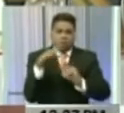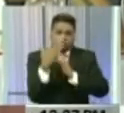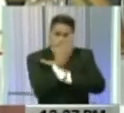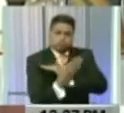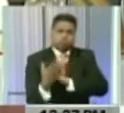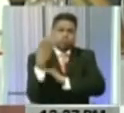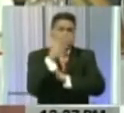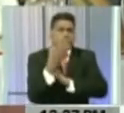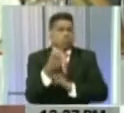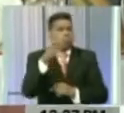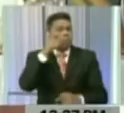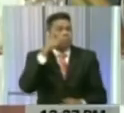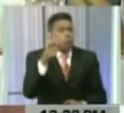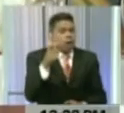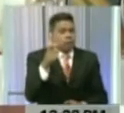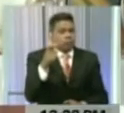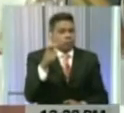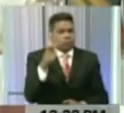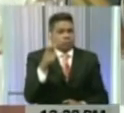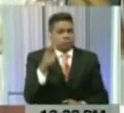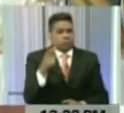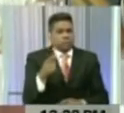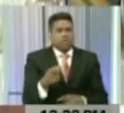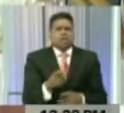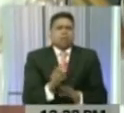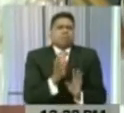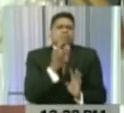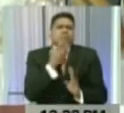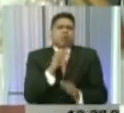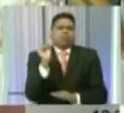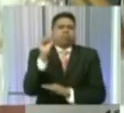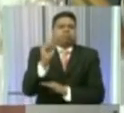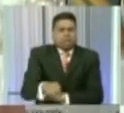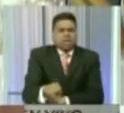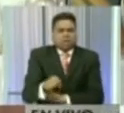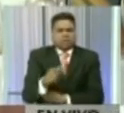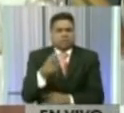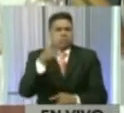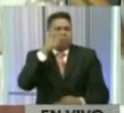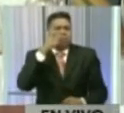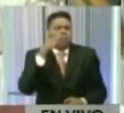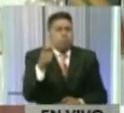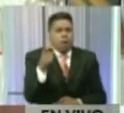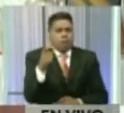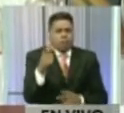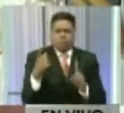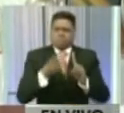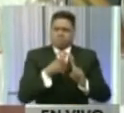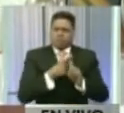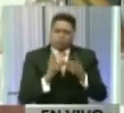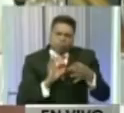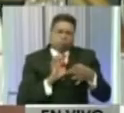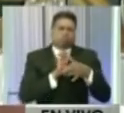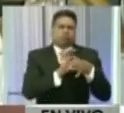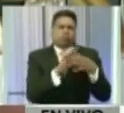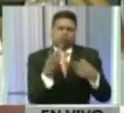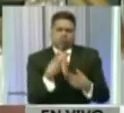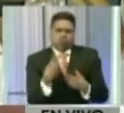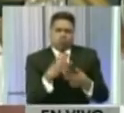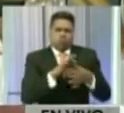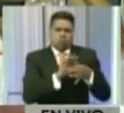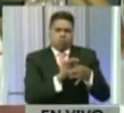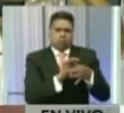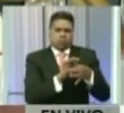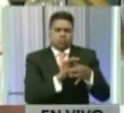pueblo. Y si nos tumban y se va nuestro pueblo, nosotros nos vamos con nuestro pueblo, pero nosotros no vamos a dejar de tomar las medidas en favor del pueblo.